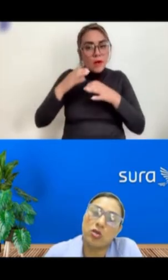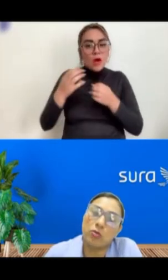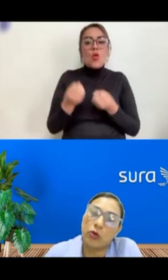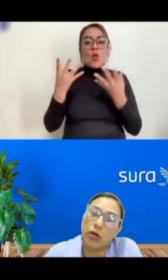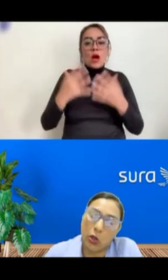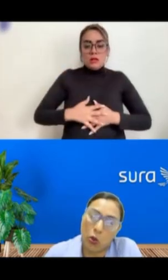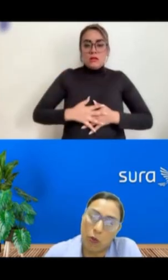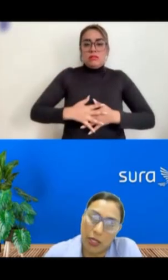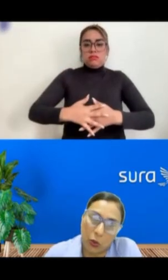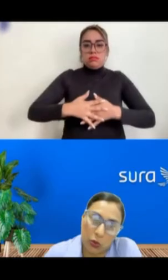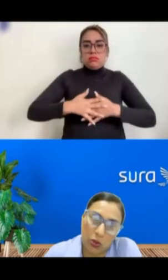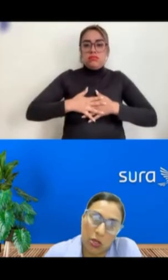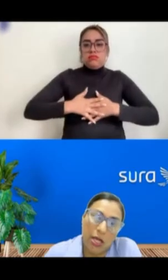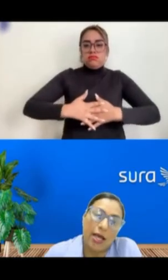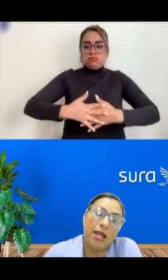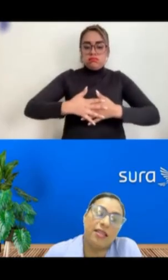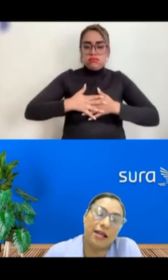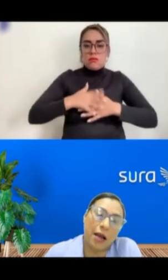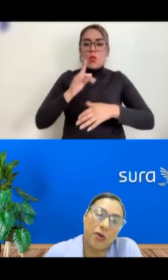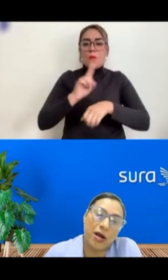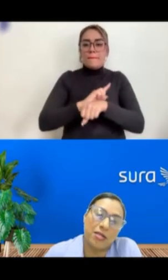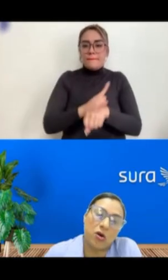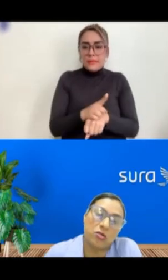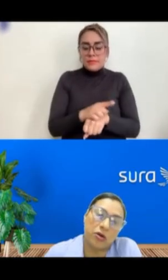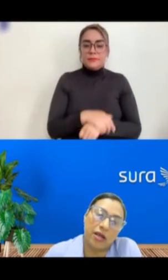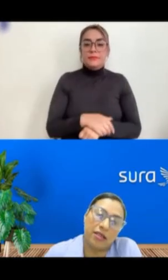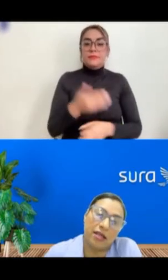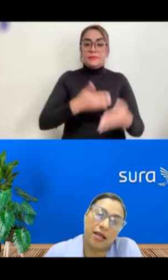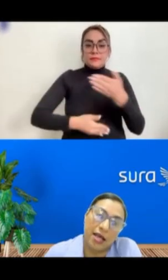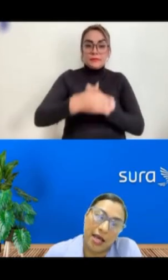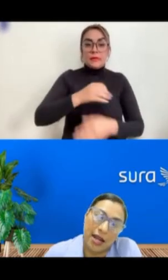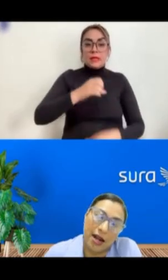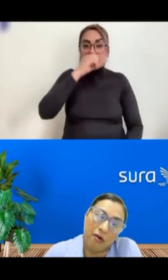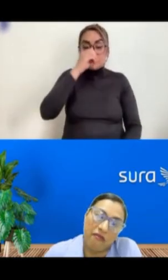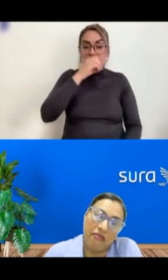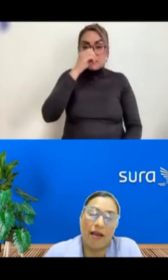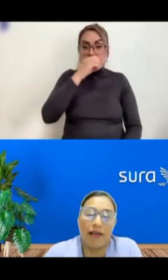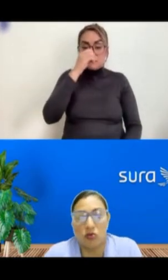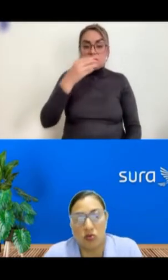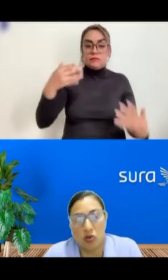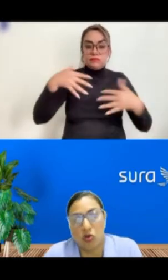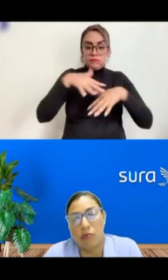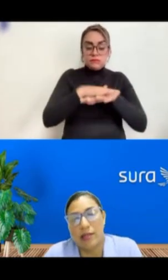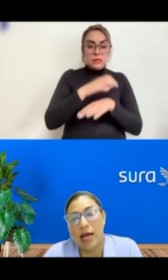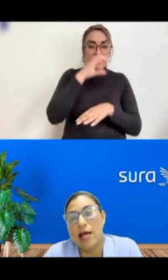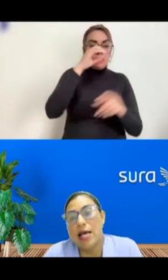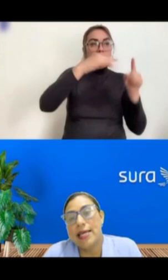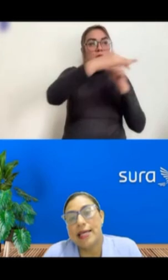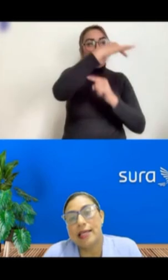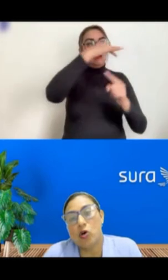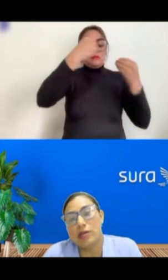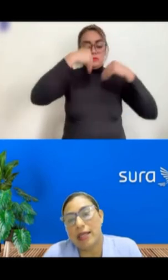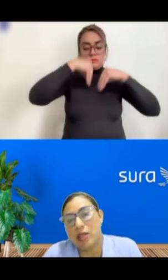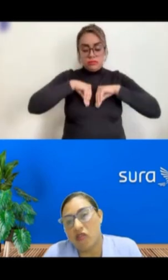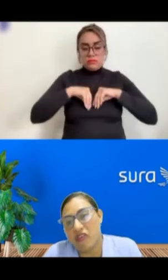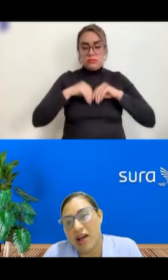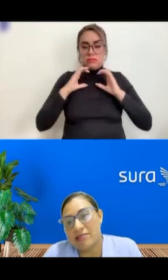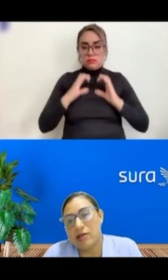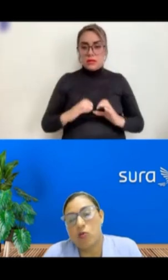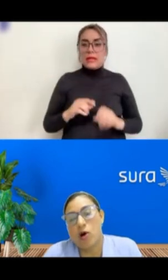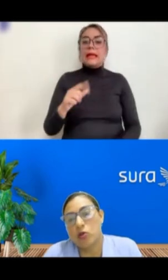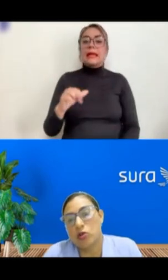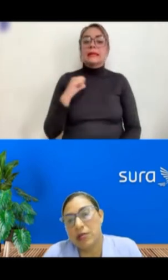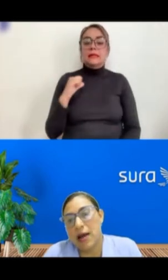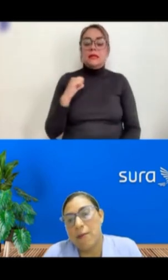se mueve en su mano en un minuto. El intercambio gaseoso entre la atmósfera y nosotros, ¿verdad? Y este consta de